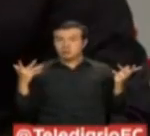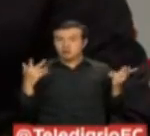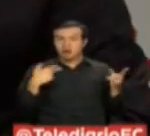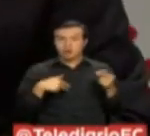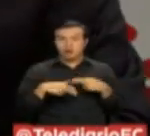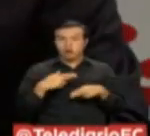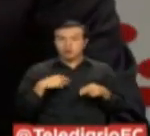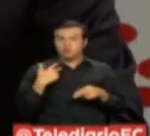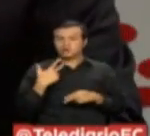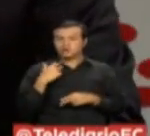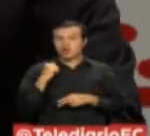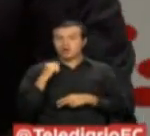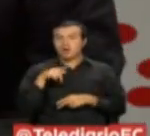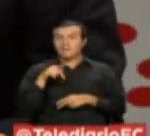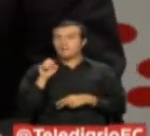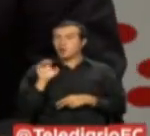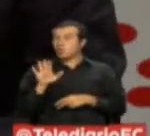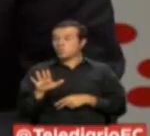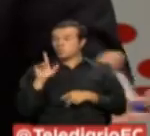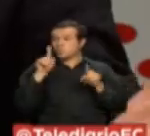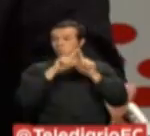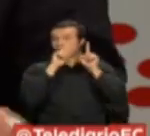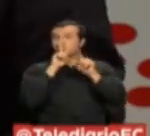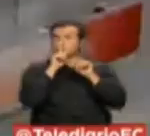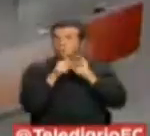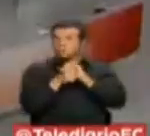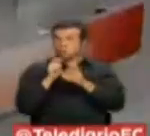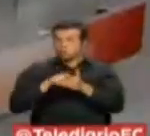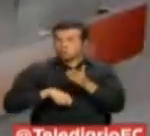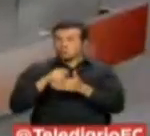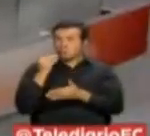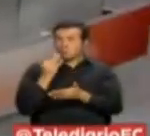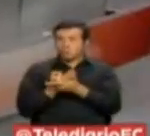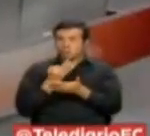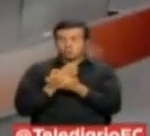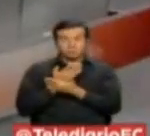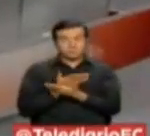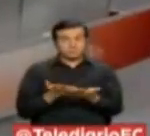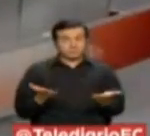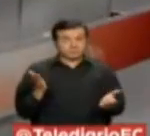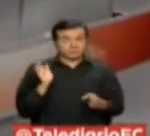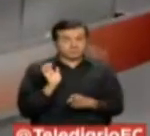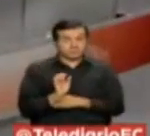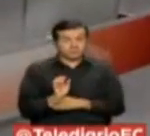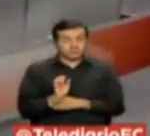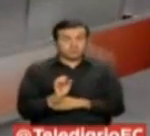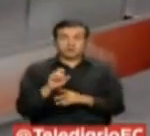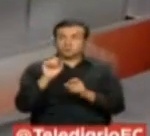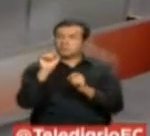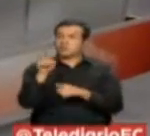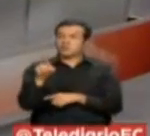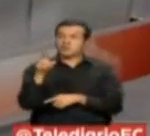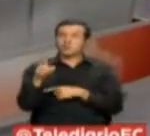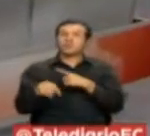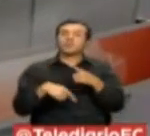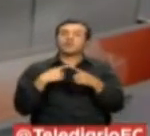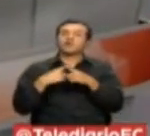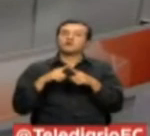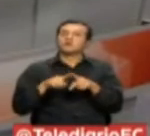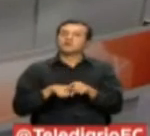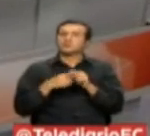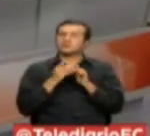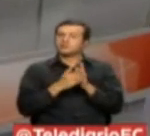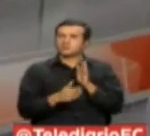negocio del Chapo Guzmán fueron empresas autorizadas a facturar en el país. Le pregunto, ¿cuándo comienzan